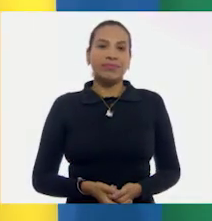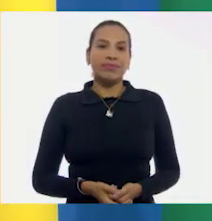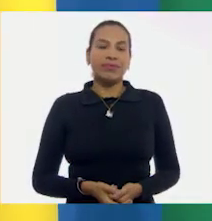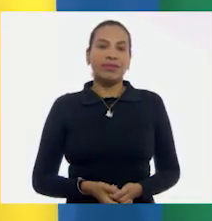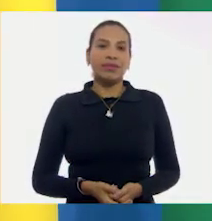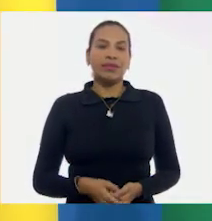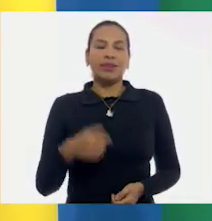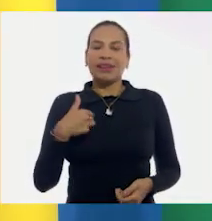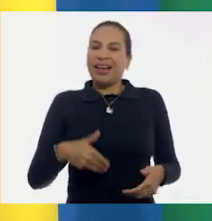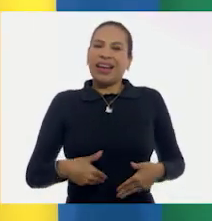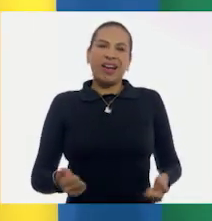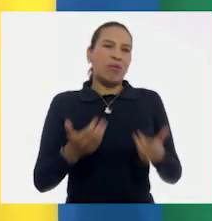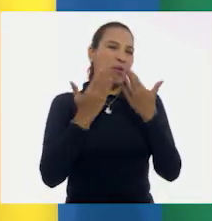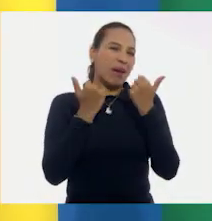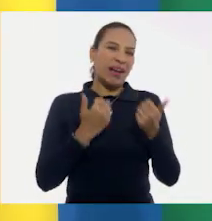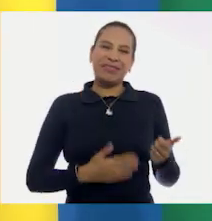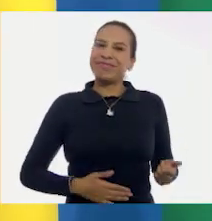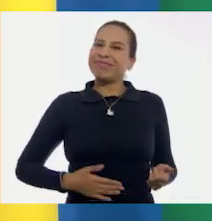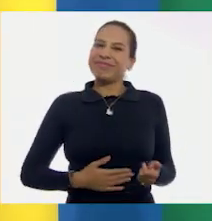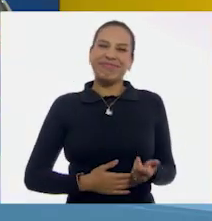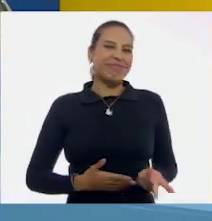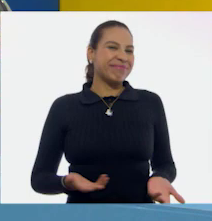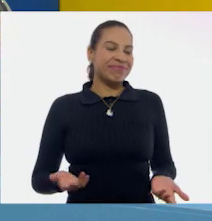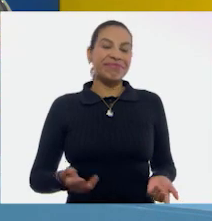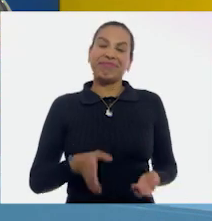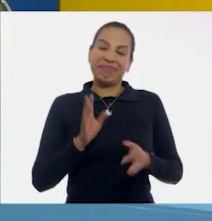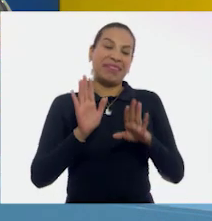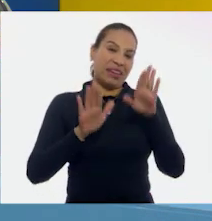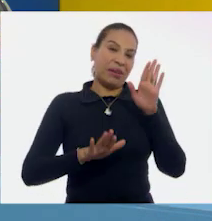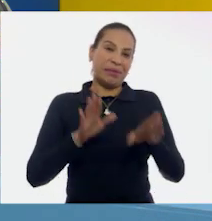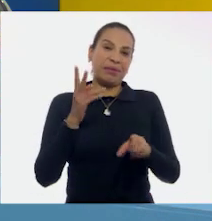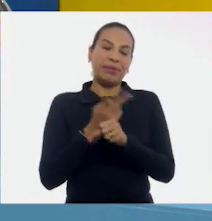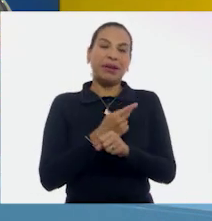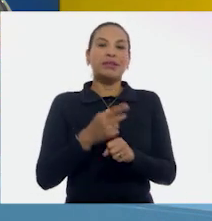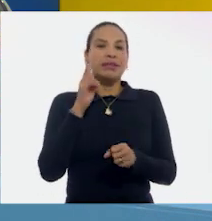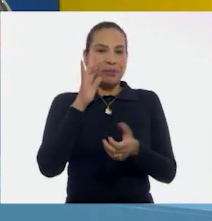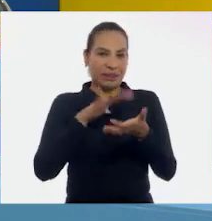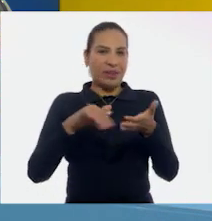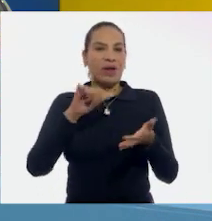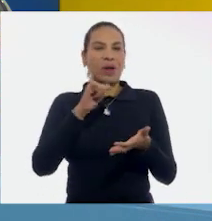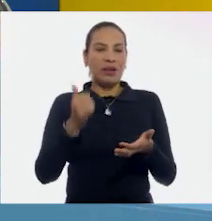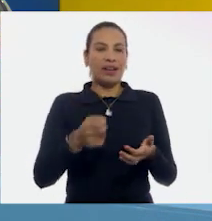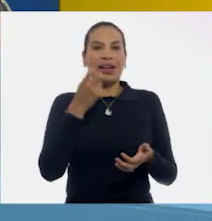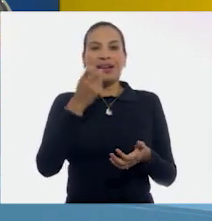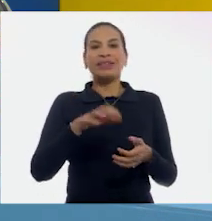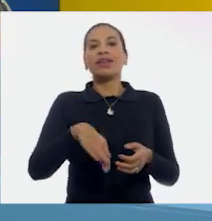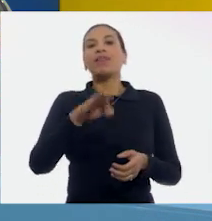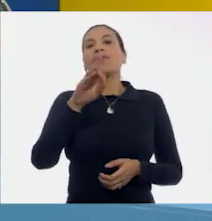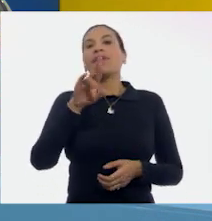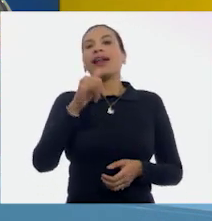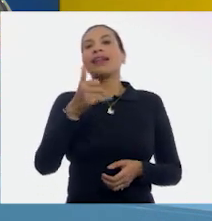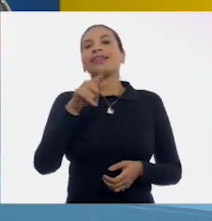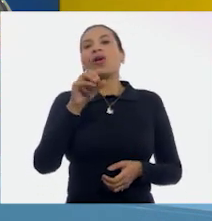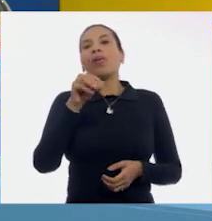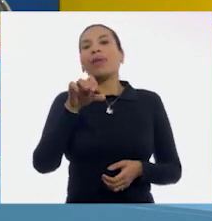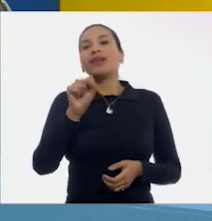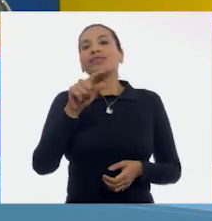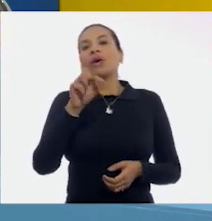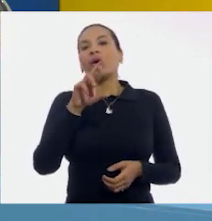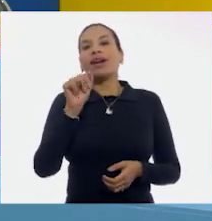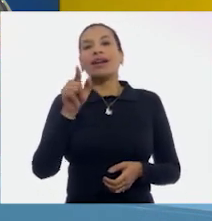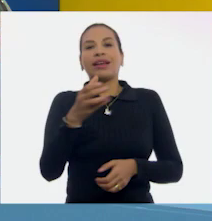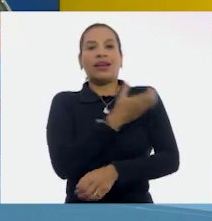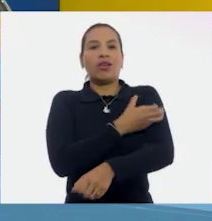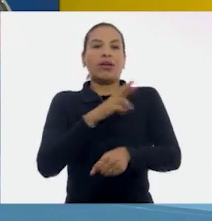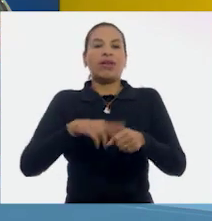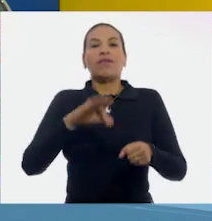Como que se me quitó el hambre, maestra. Suele pasar. Leamos uno más. Este es de Fray Tomás de la Torre, compañero de Bartolomé